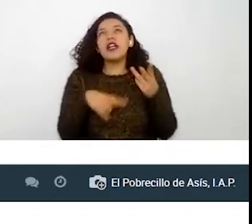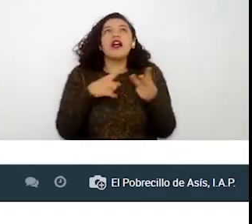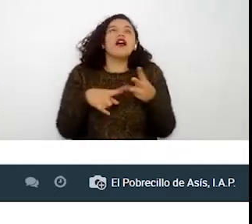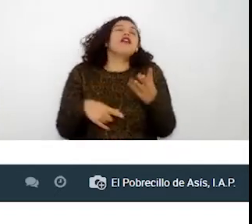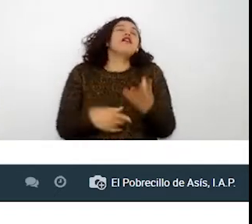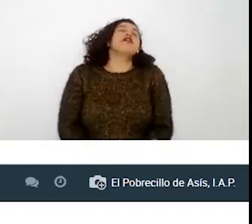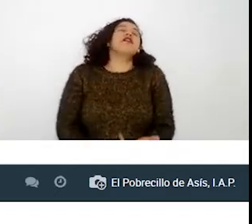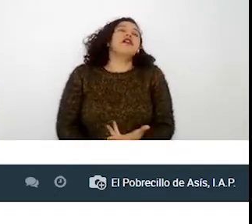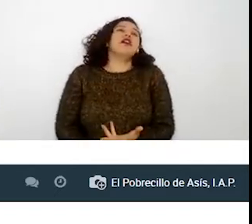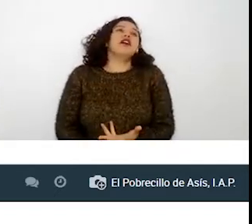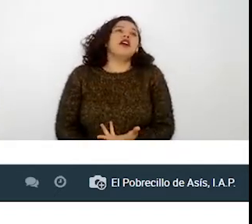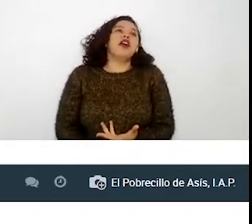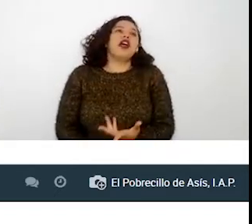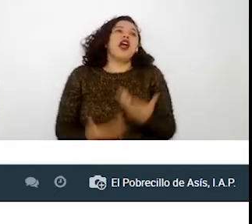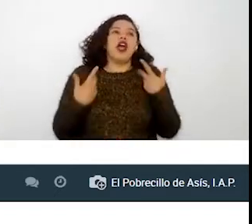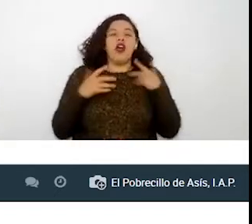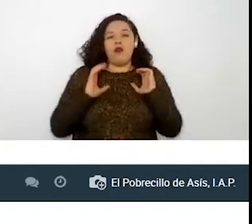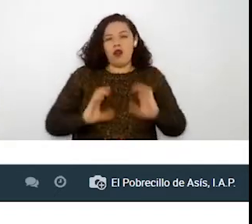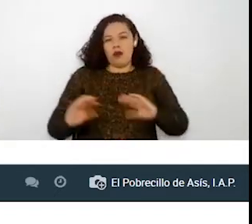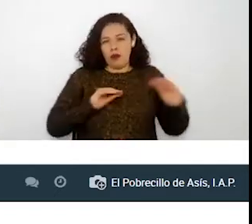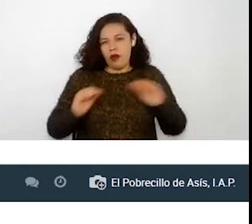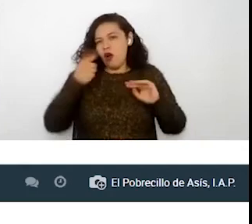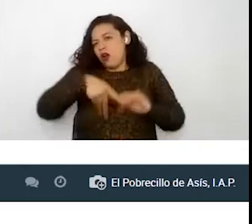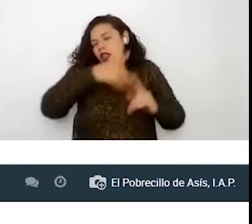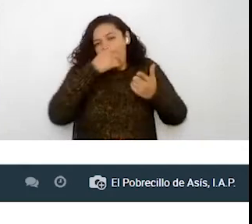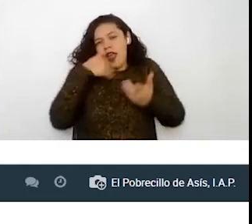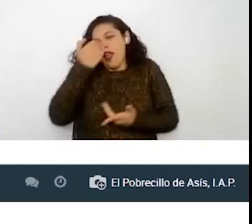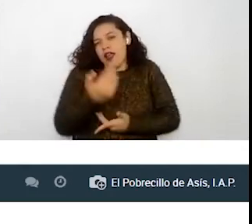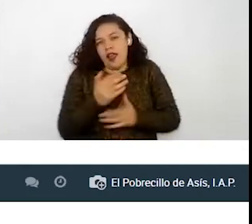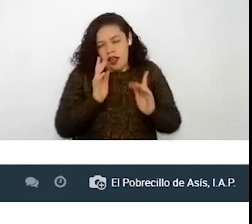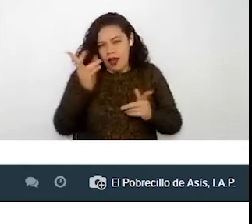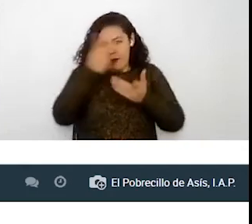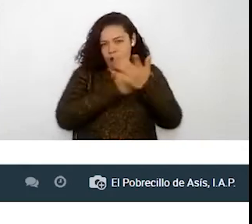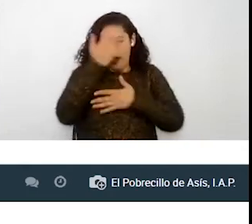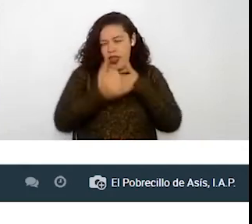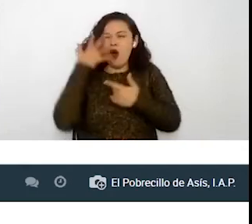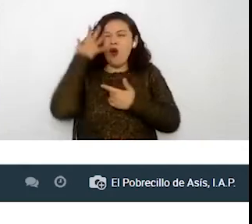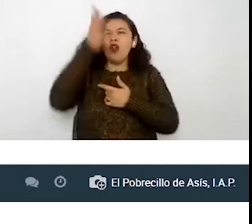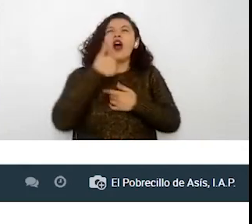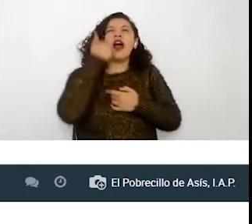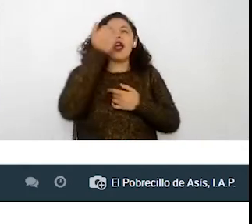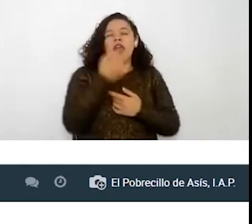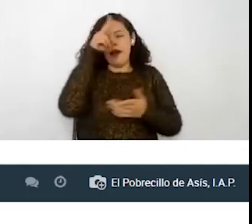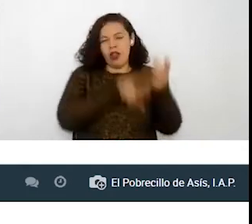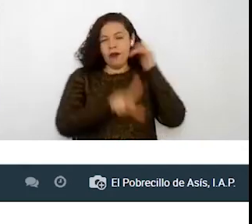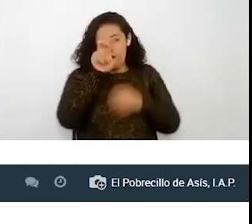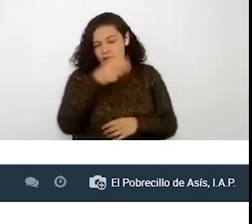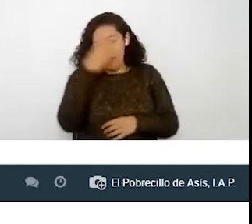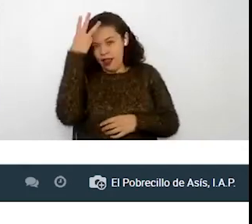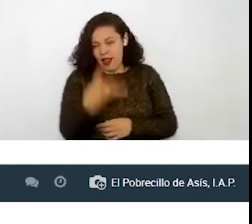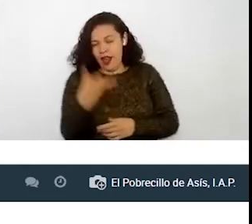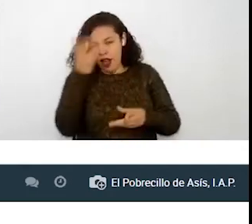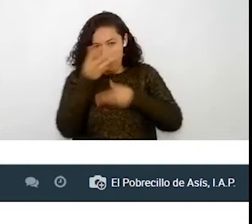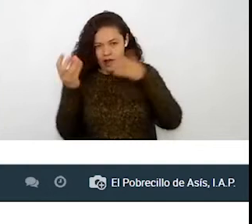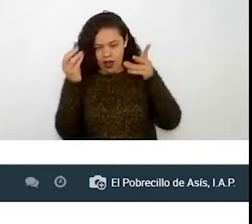electricidad este o los que ustedes consideren no proyecten que van a capacitar para el 2023 No sé lo voy a poner